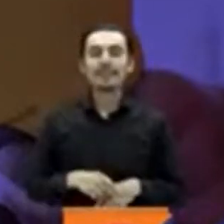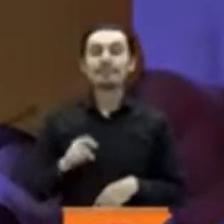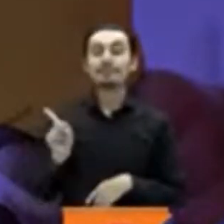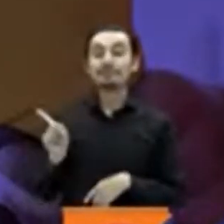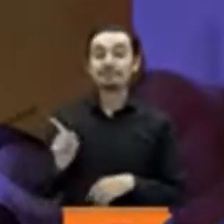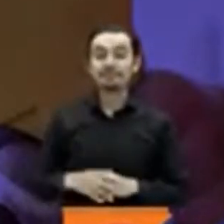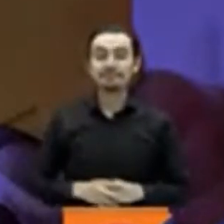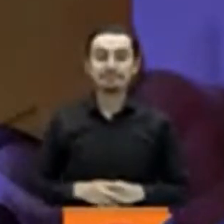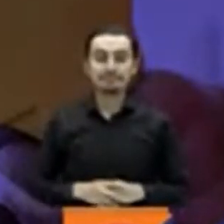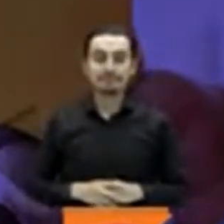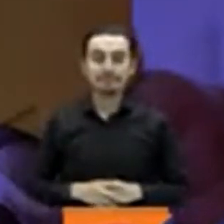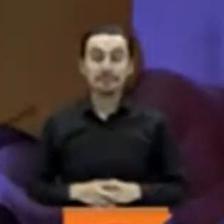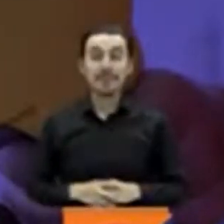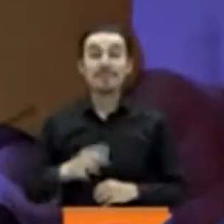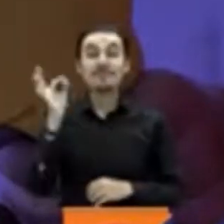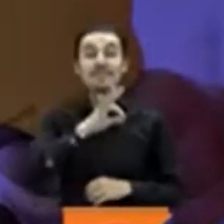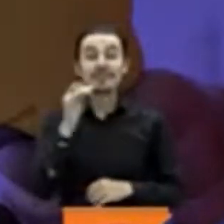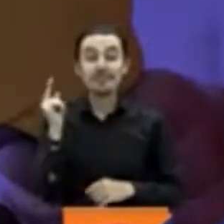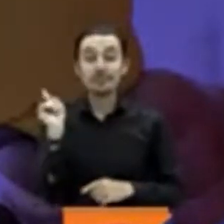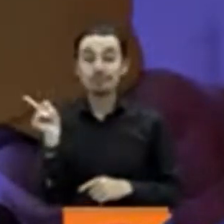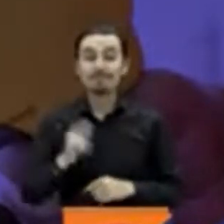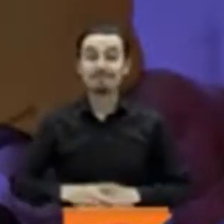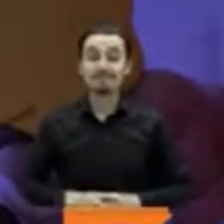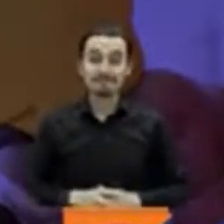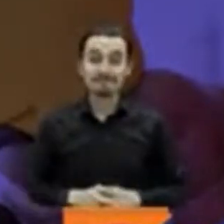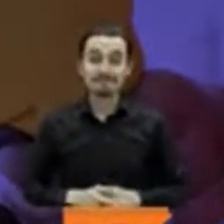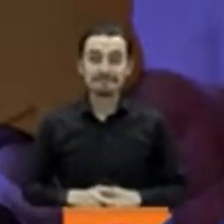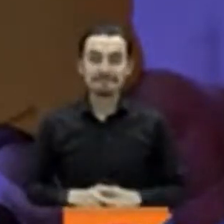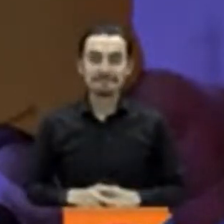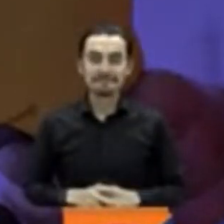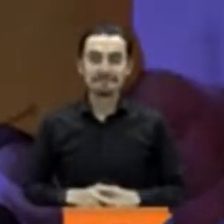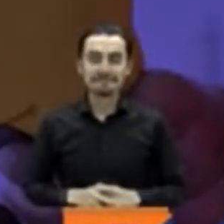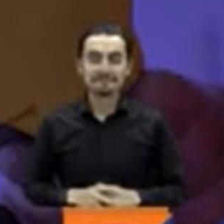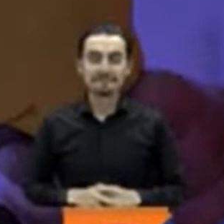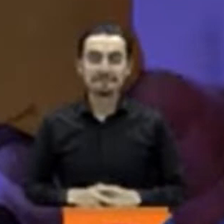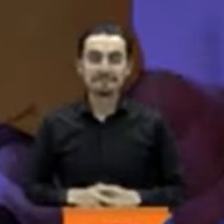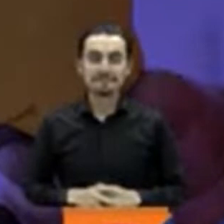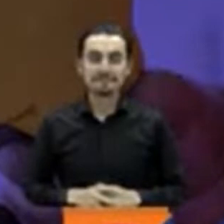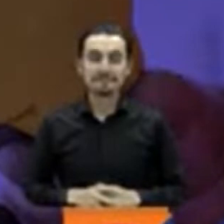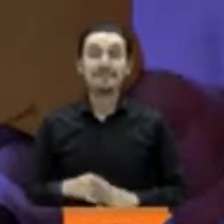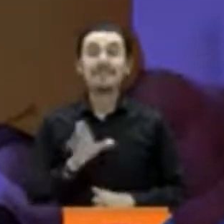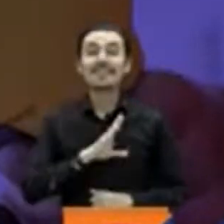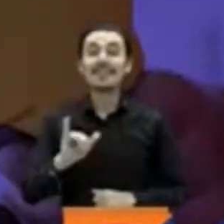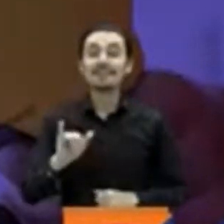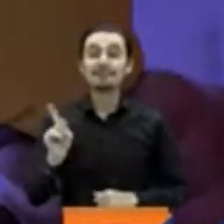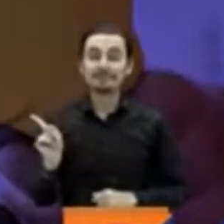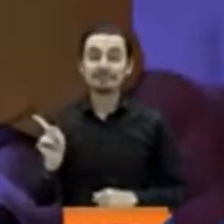10.257 pesos. Villavicencio, 10.223 pesos. Cali,